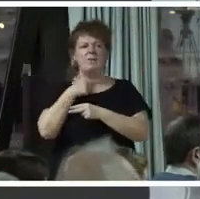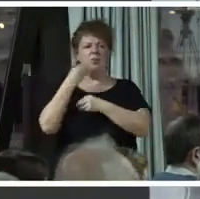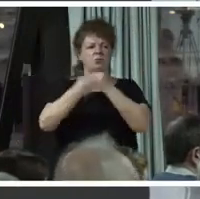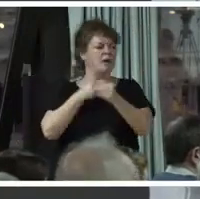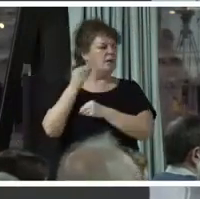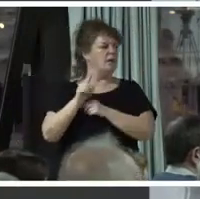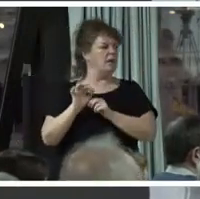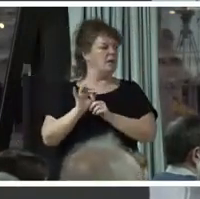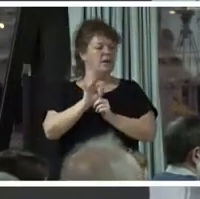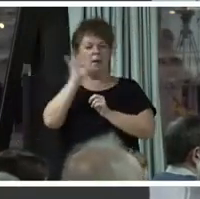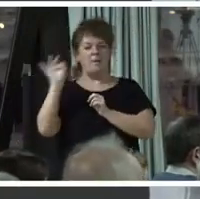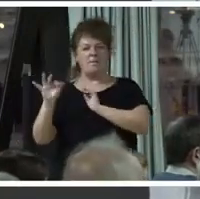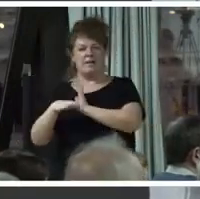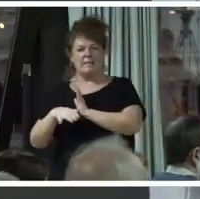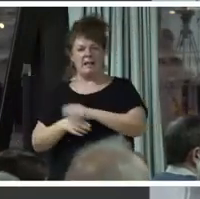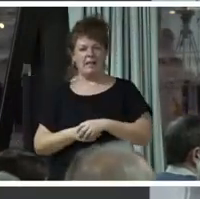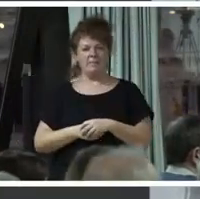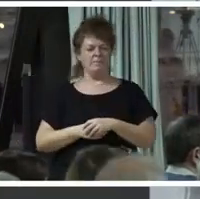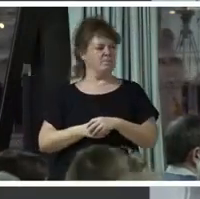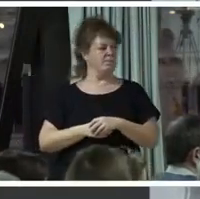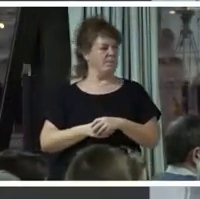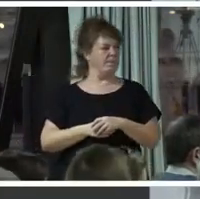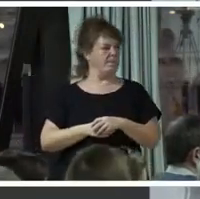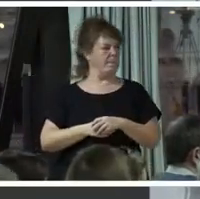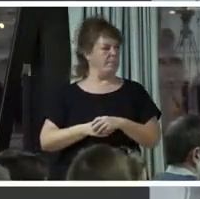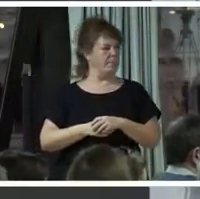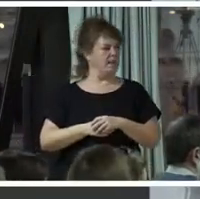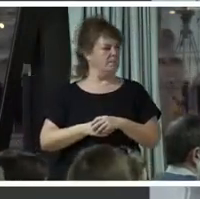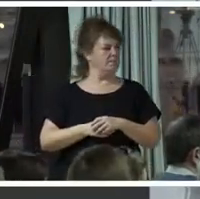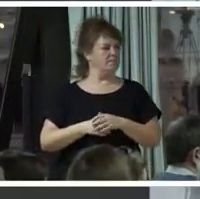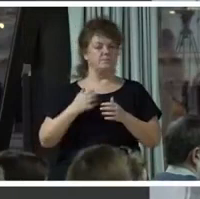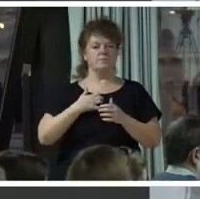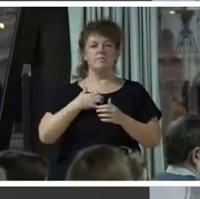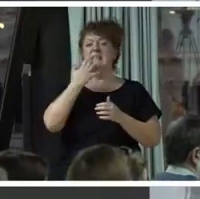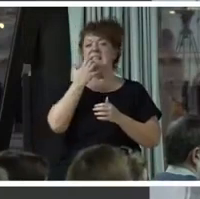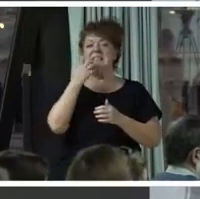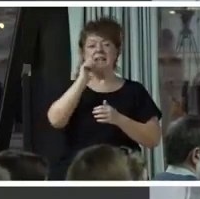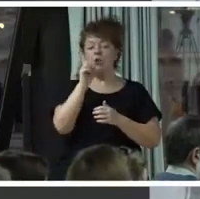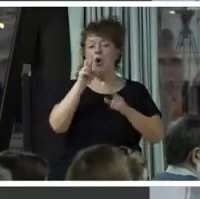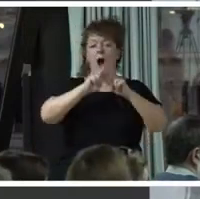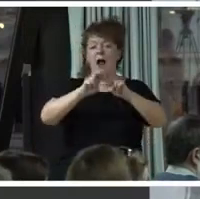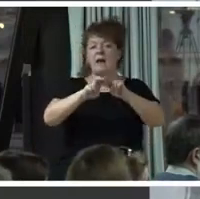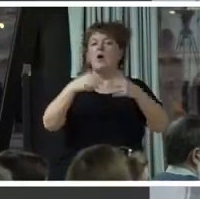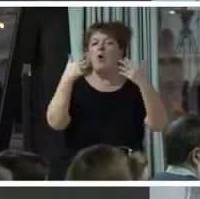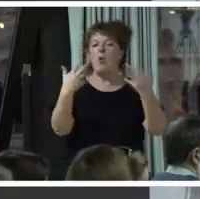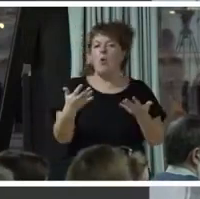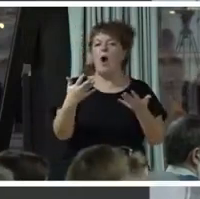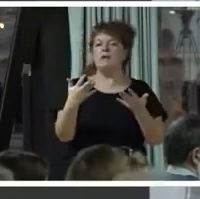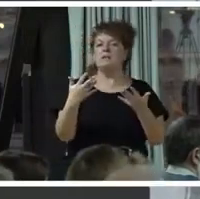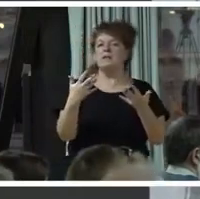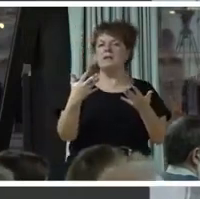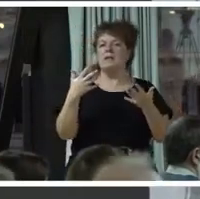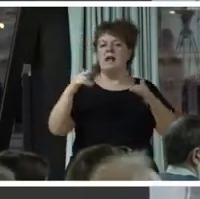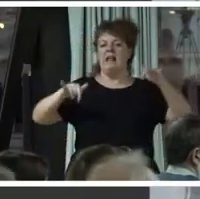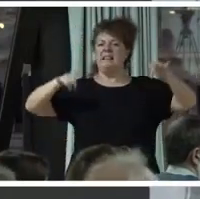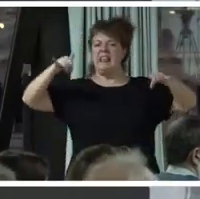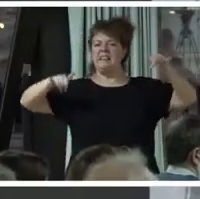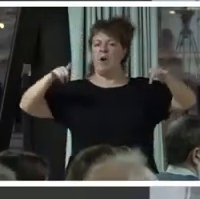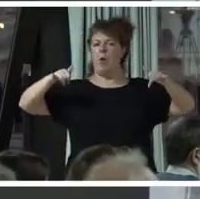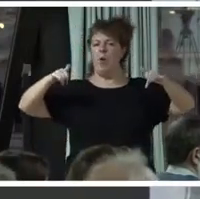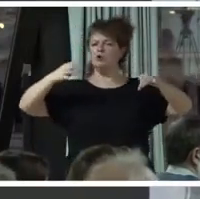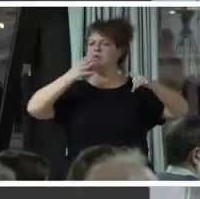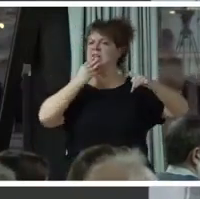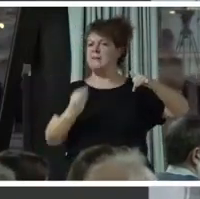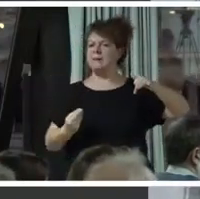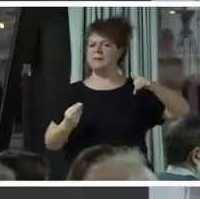gustaría hacer que las dejo para más tarde pero que que yo creo que si no analizamos en detalle cuál Cuáles son los tentáculos de poder del estado de